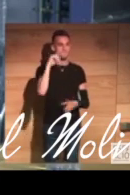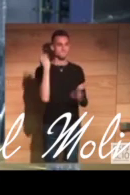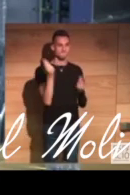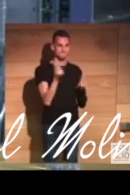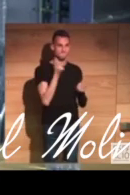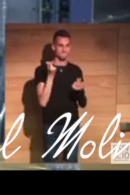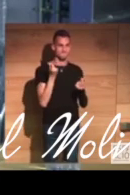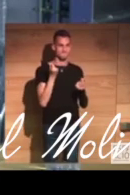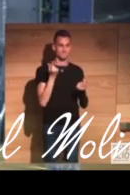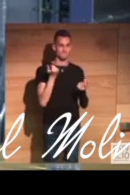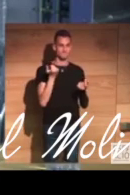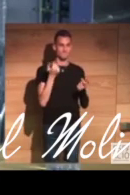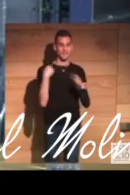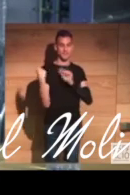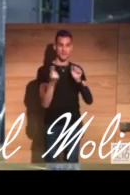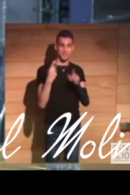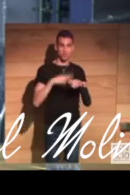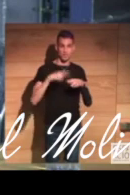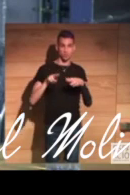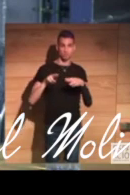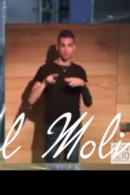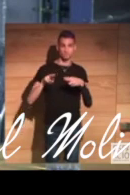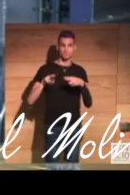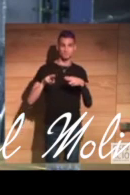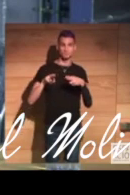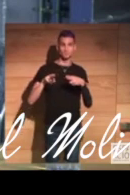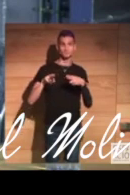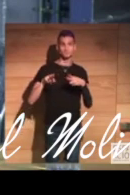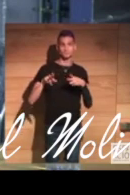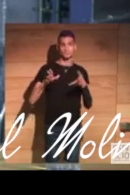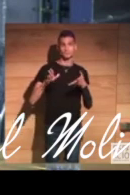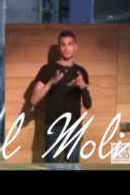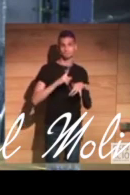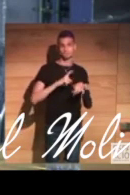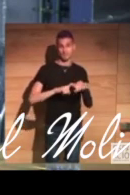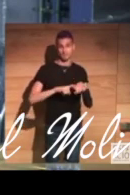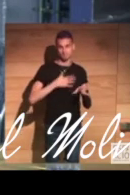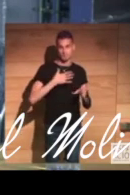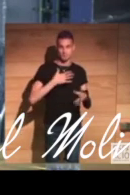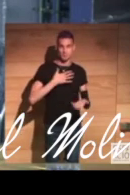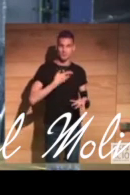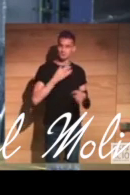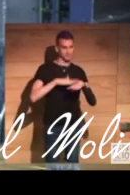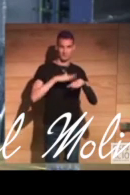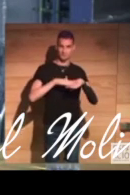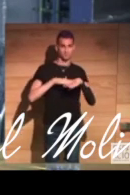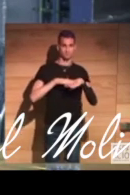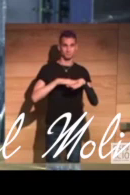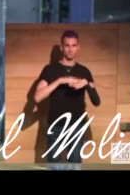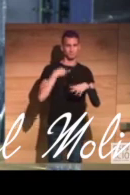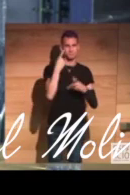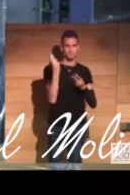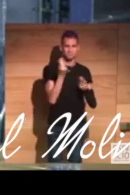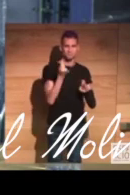es que en el debate político el criterio propio es muy minoritario. ¿Por qué lo percibo